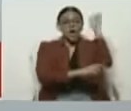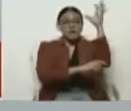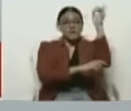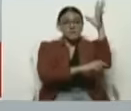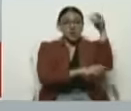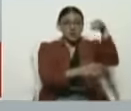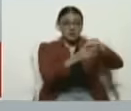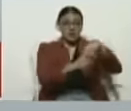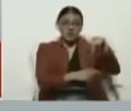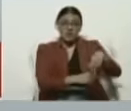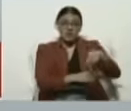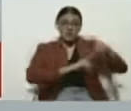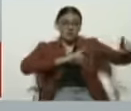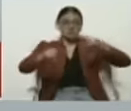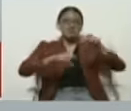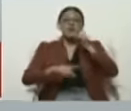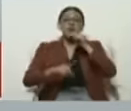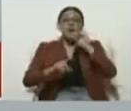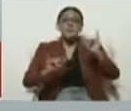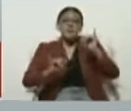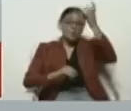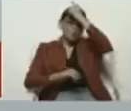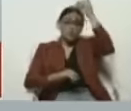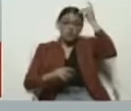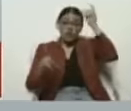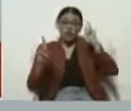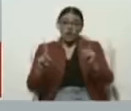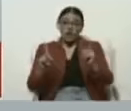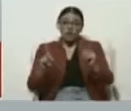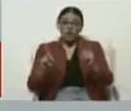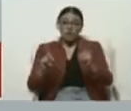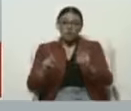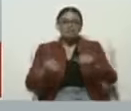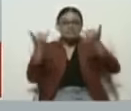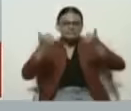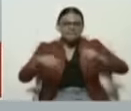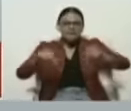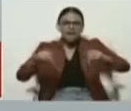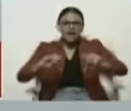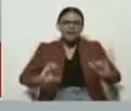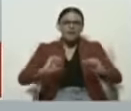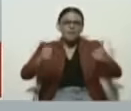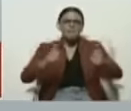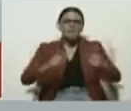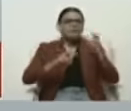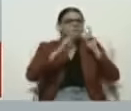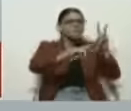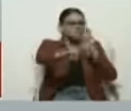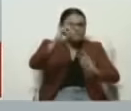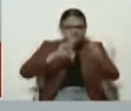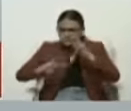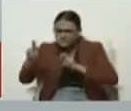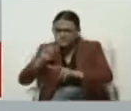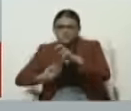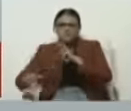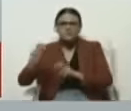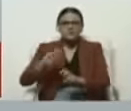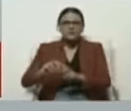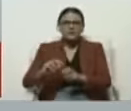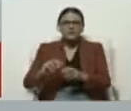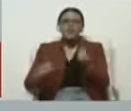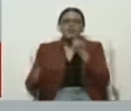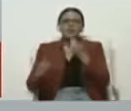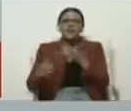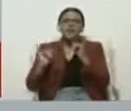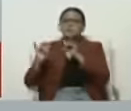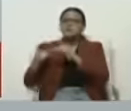que dirige Diosdado Cabello Rondón, de inmediato inicie una investigación acerca de las